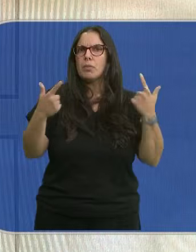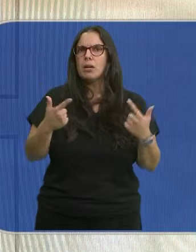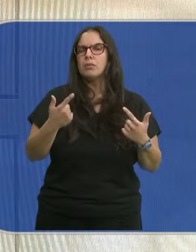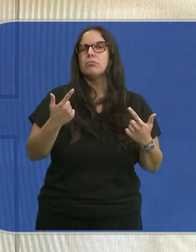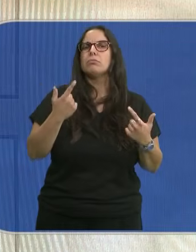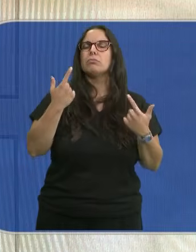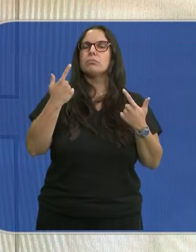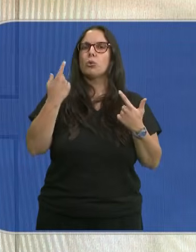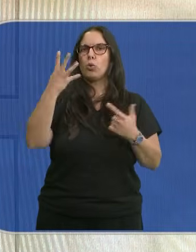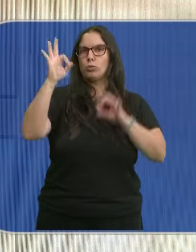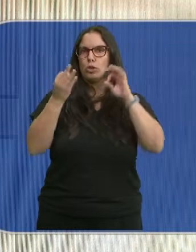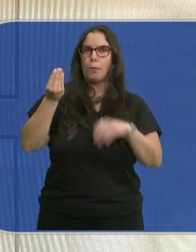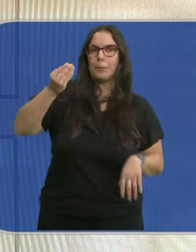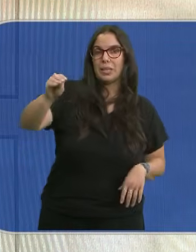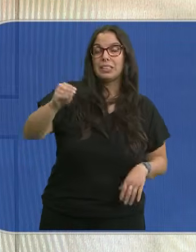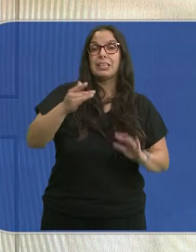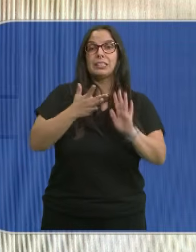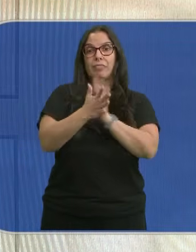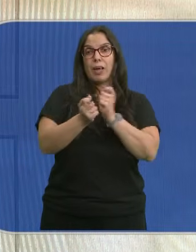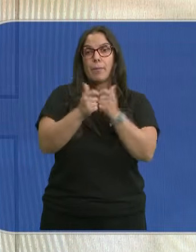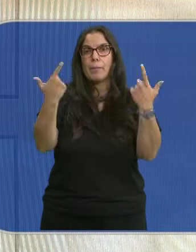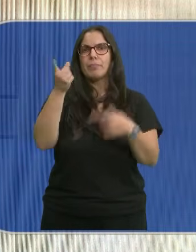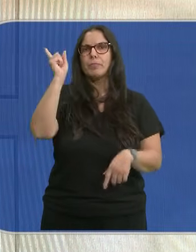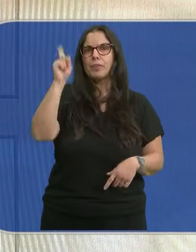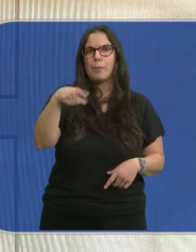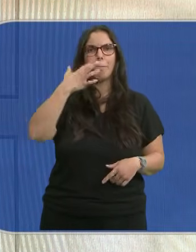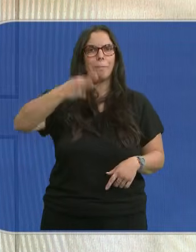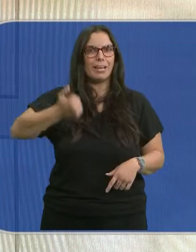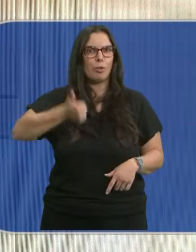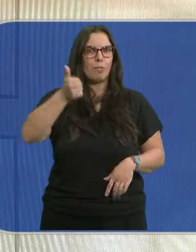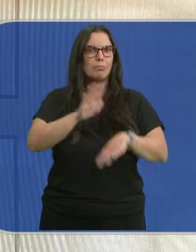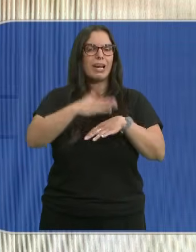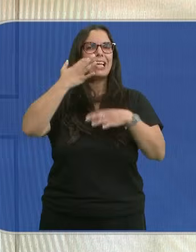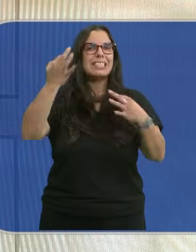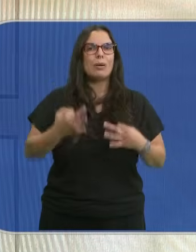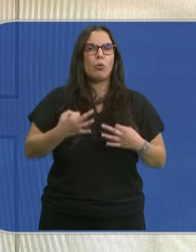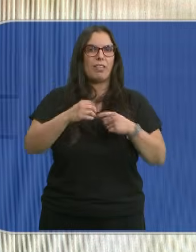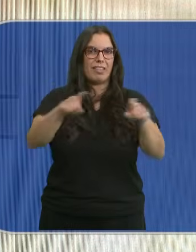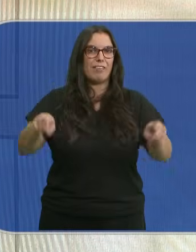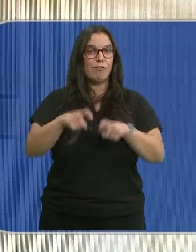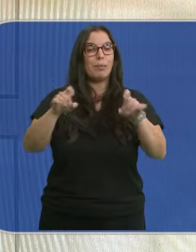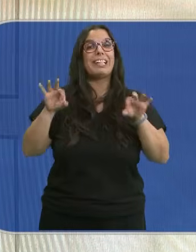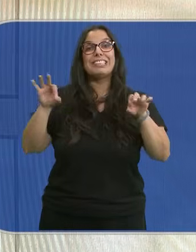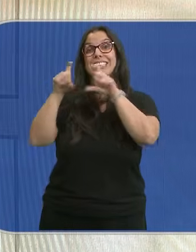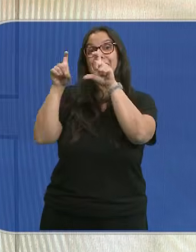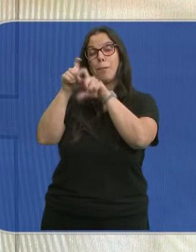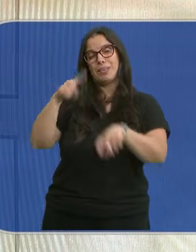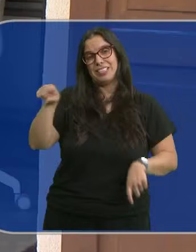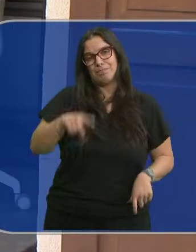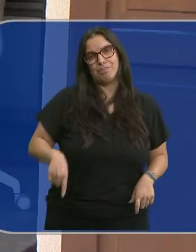en 4 puntos. Eso sí, este aumento también ha supuesto un mayor riesgo para la seguridad informática de las empresas.